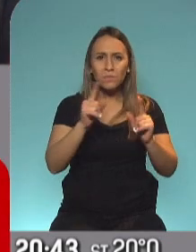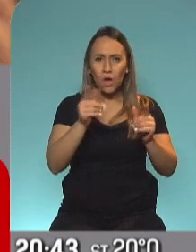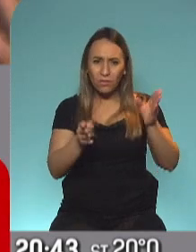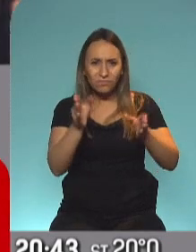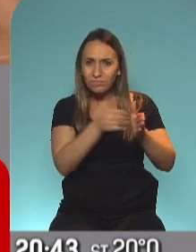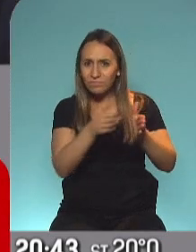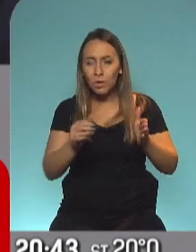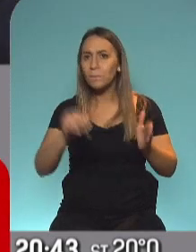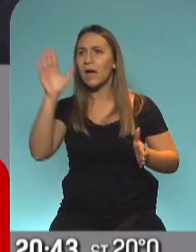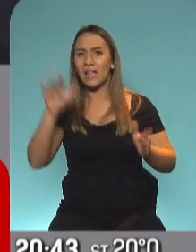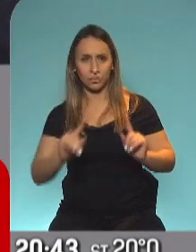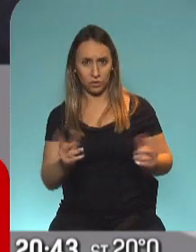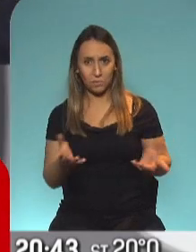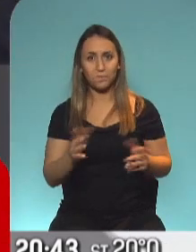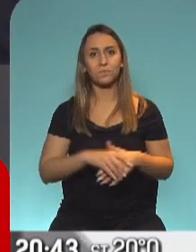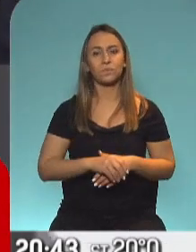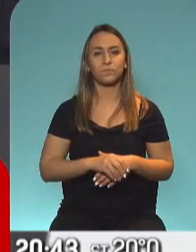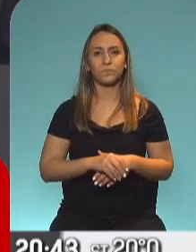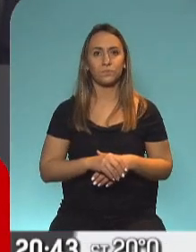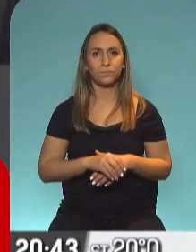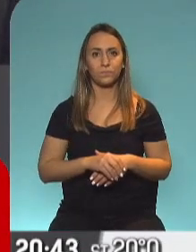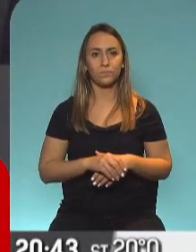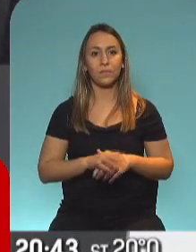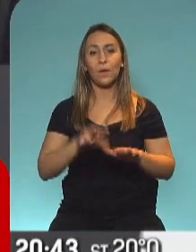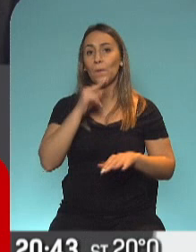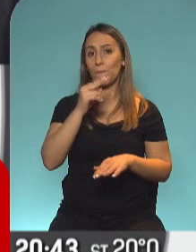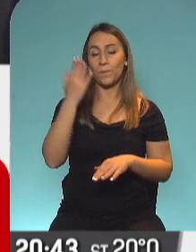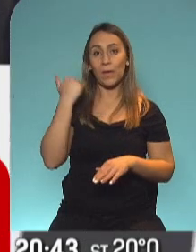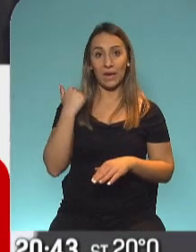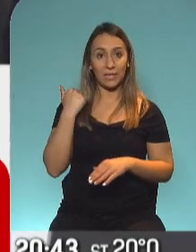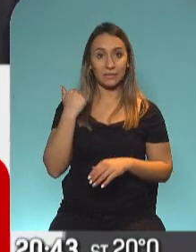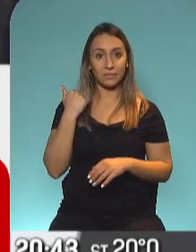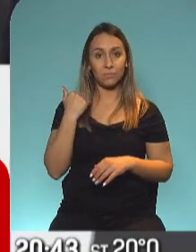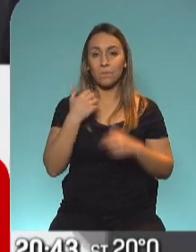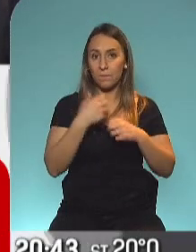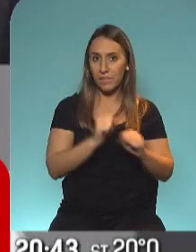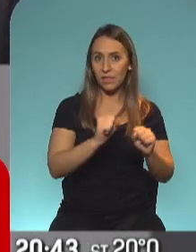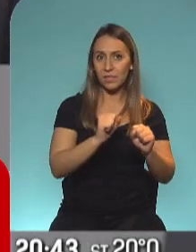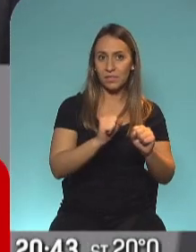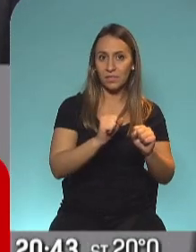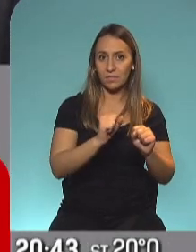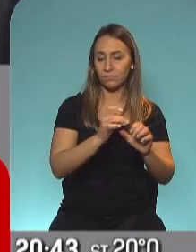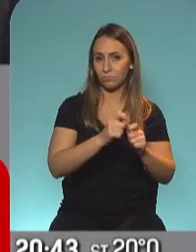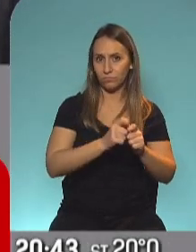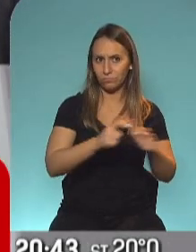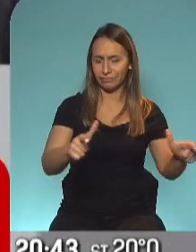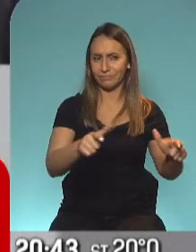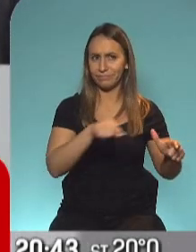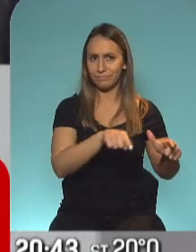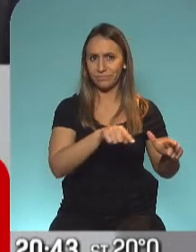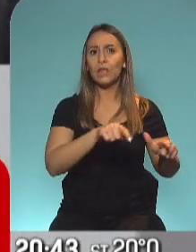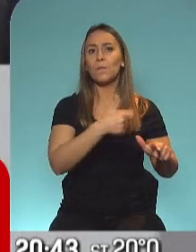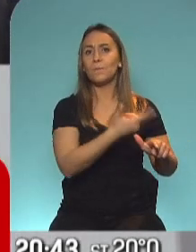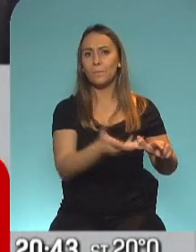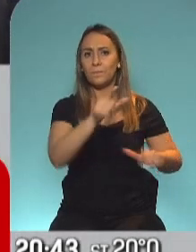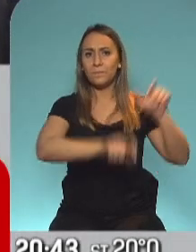aproximadamente un 25% del volumen total. Ahí está. El viernes llegaron a detectar un pico entonces de pasajeros usando el transporte